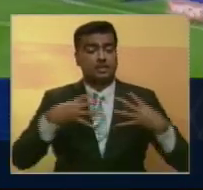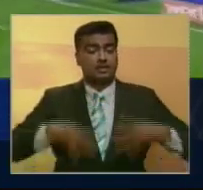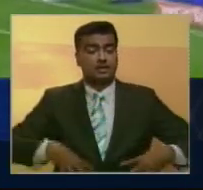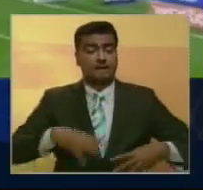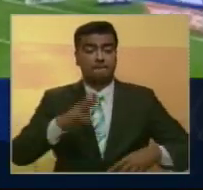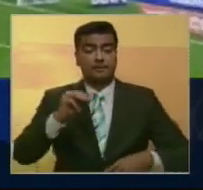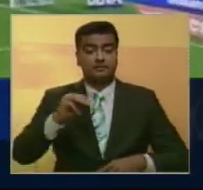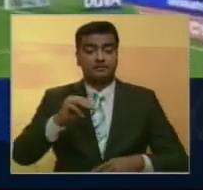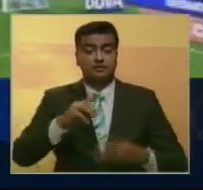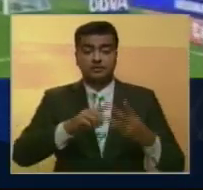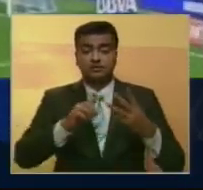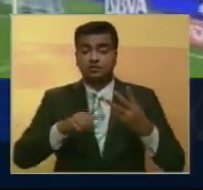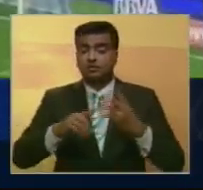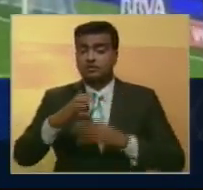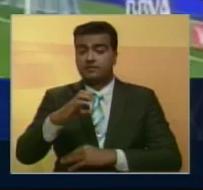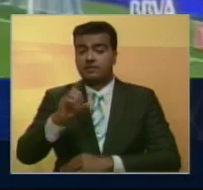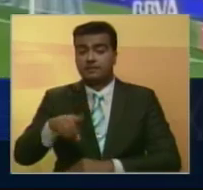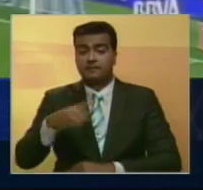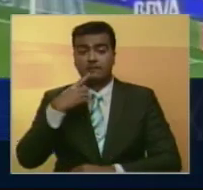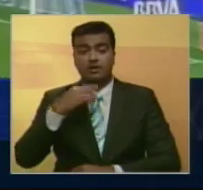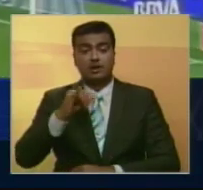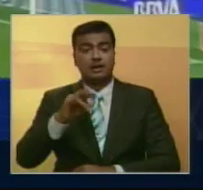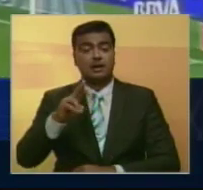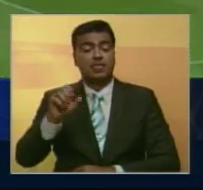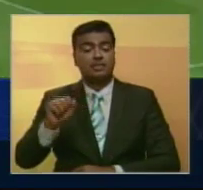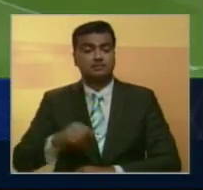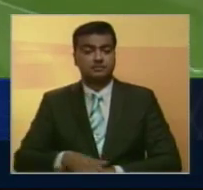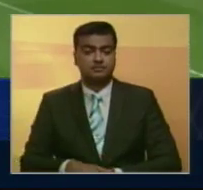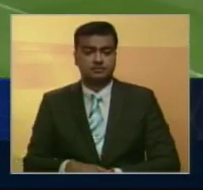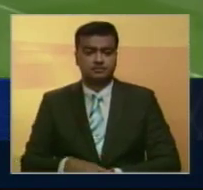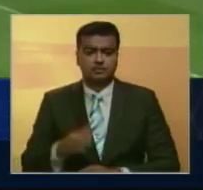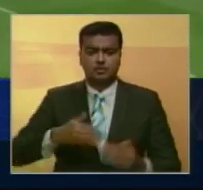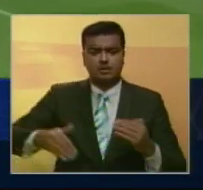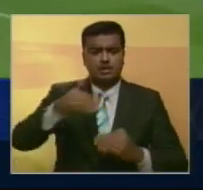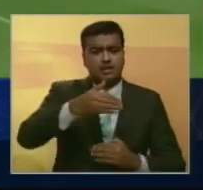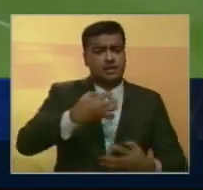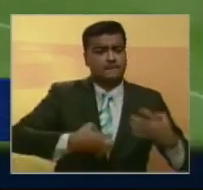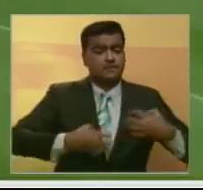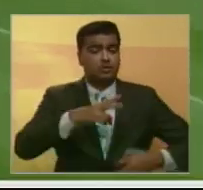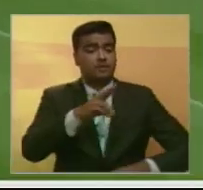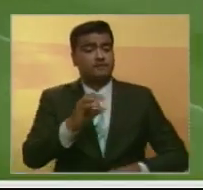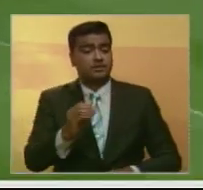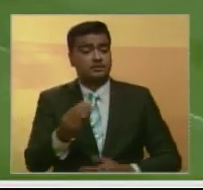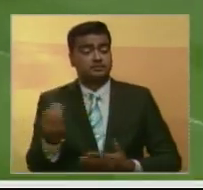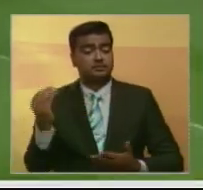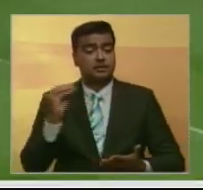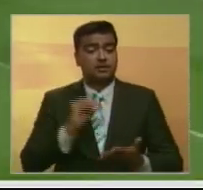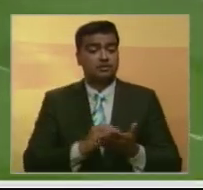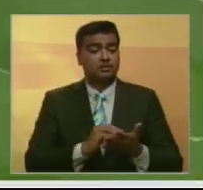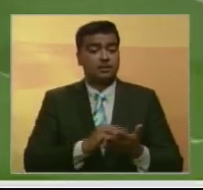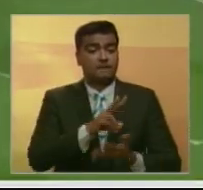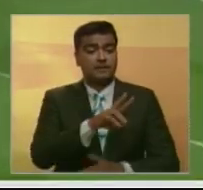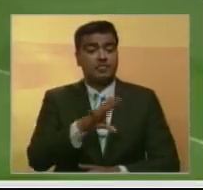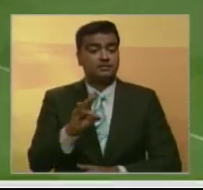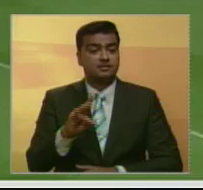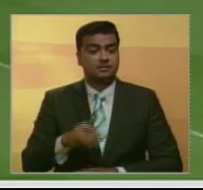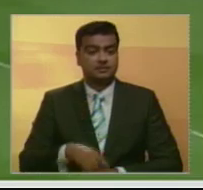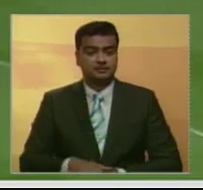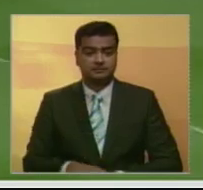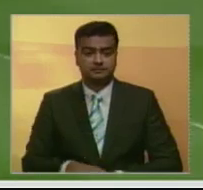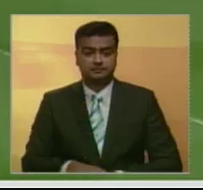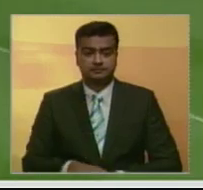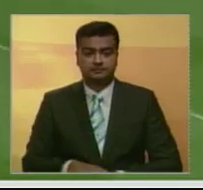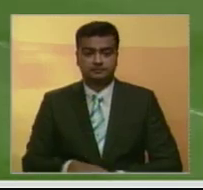Valencia contra Las Palmas y Sevilla versus Mirandés. Los partidos de ida serán el miércoles 20 y la vuelta el miércoles 27 de este